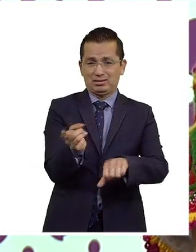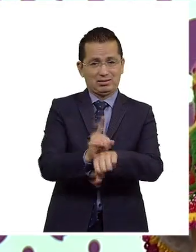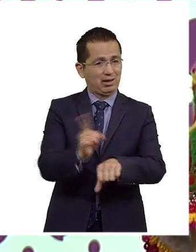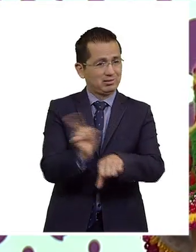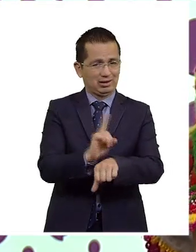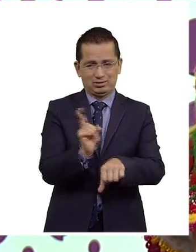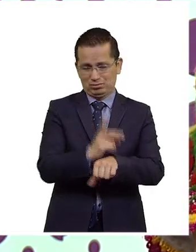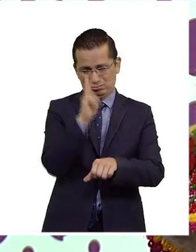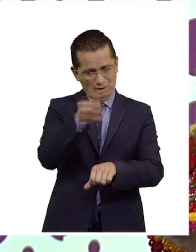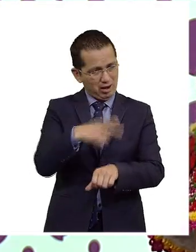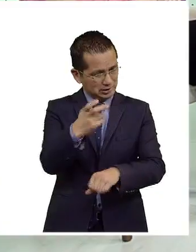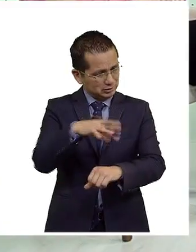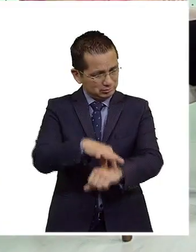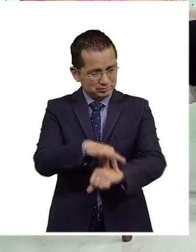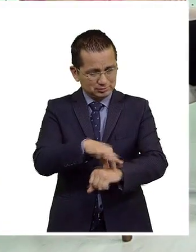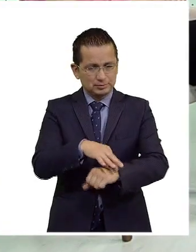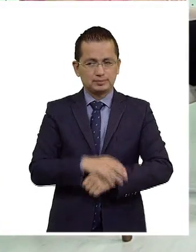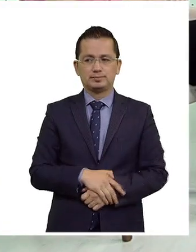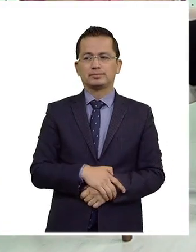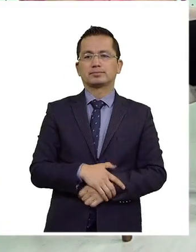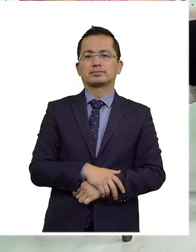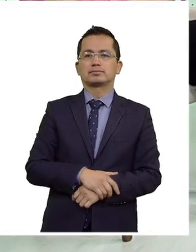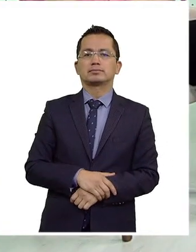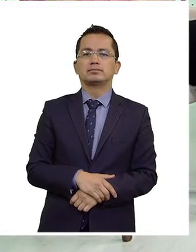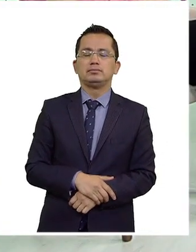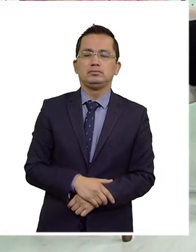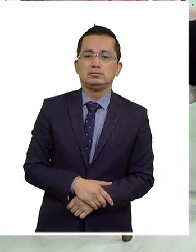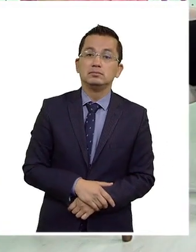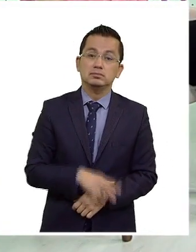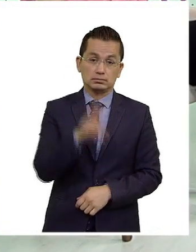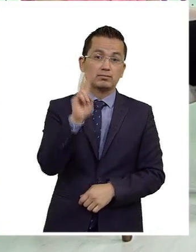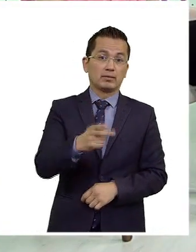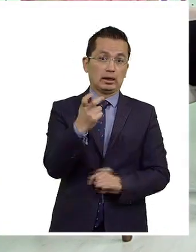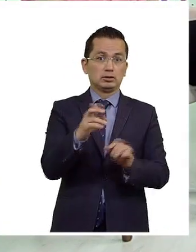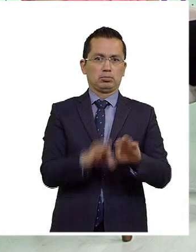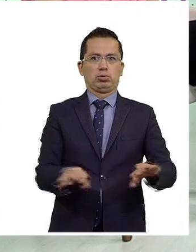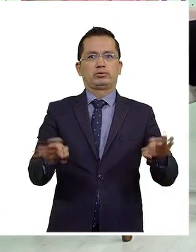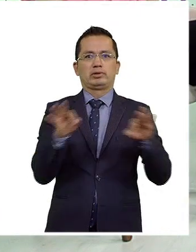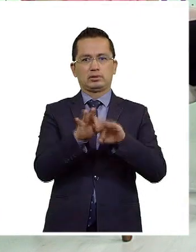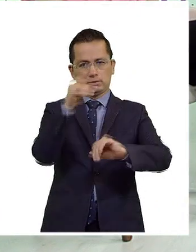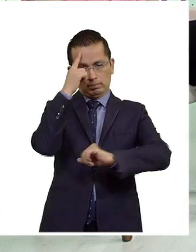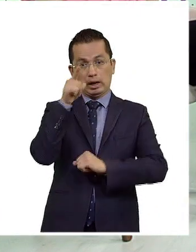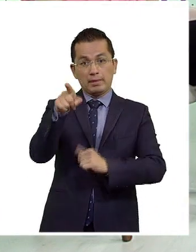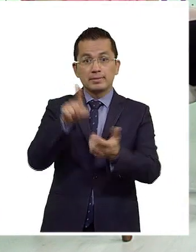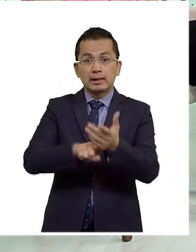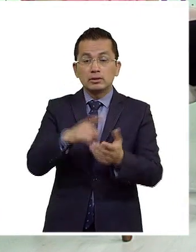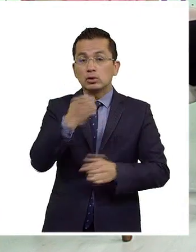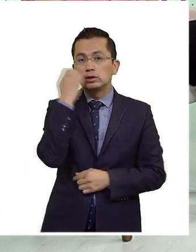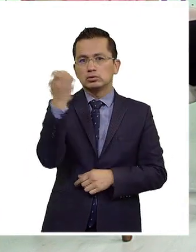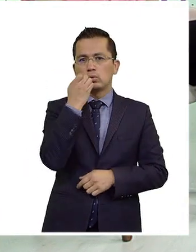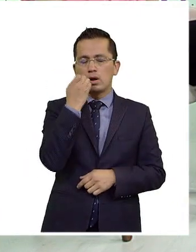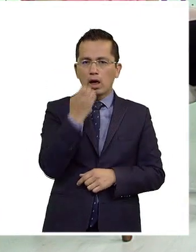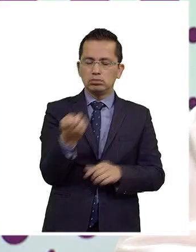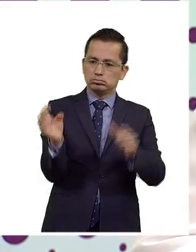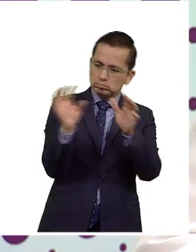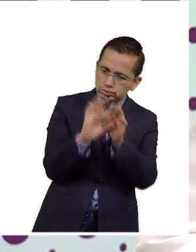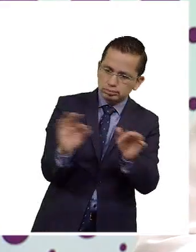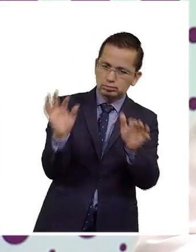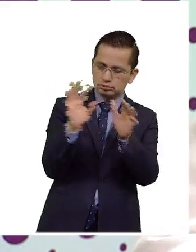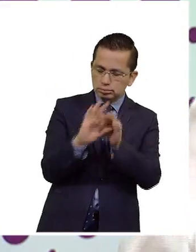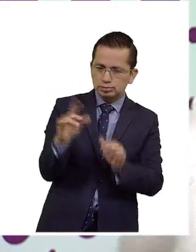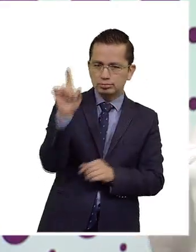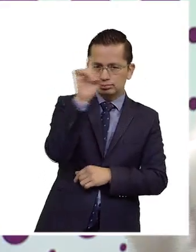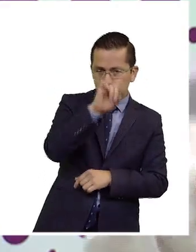la realidad. Sí, la importancia de incluir este tipo de sensibilización en las escuelas, pero no solamente en el